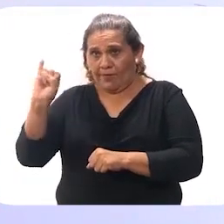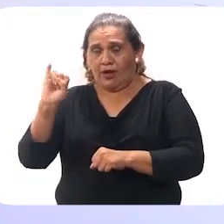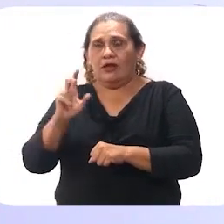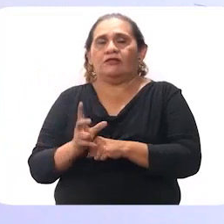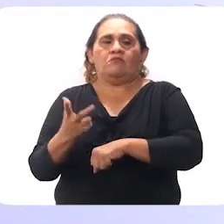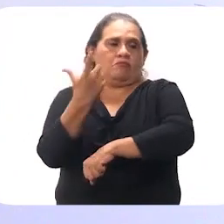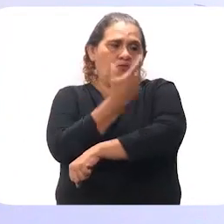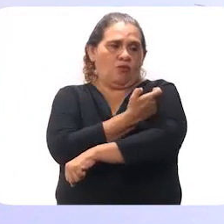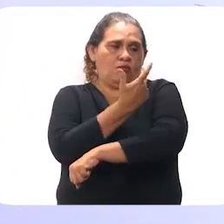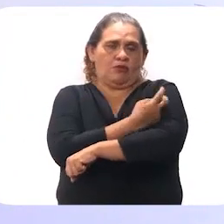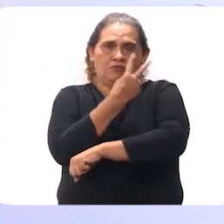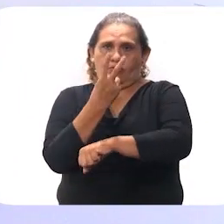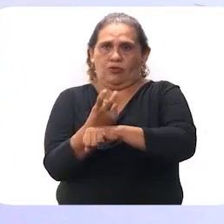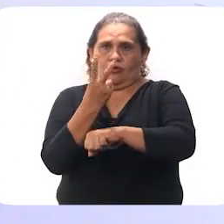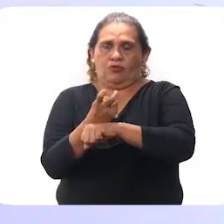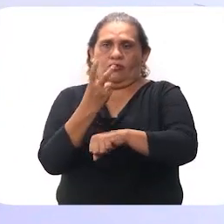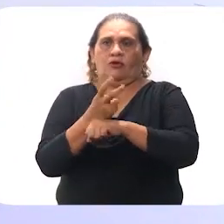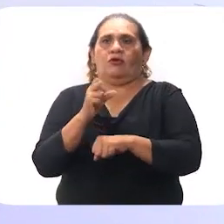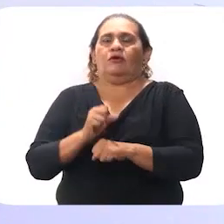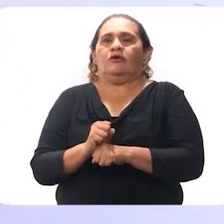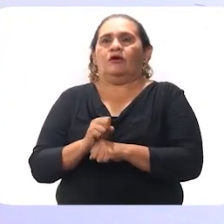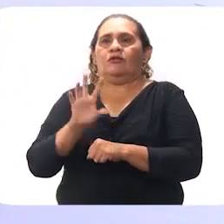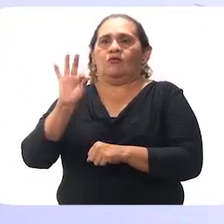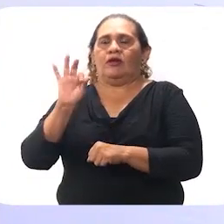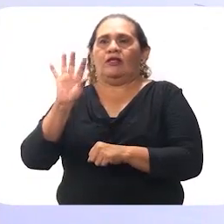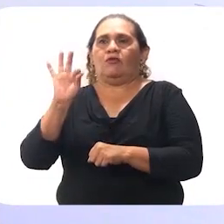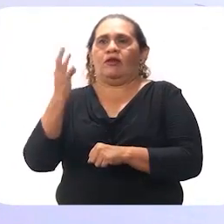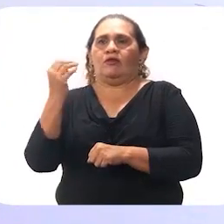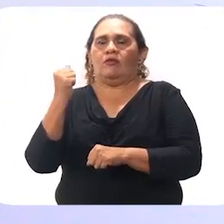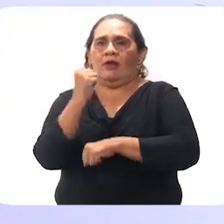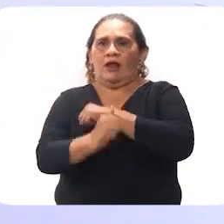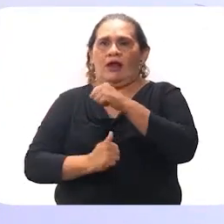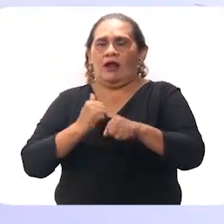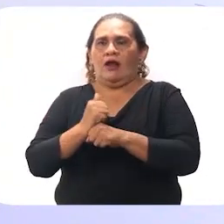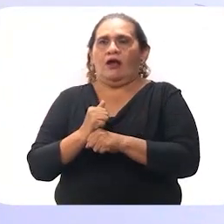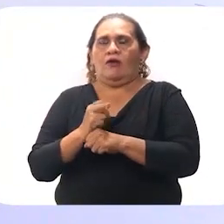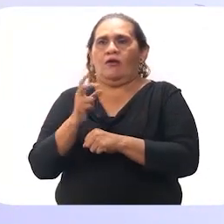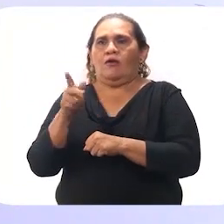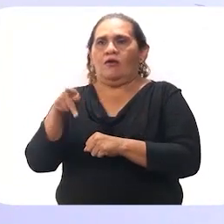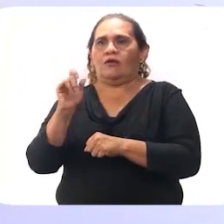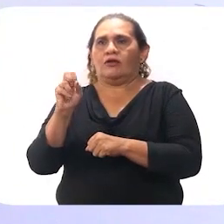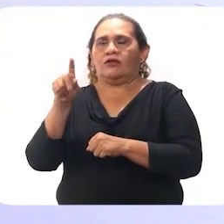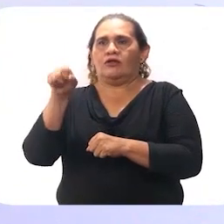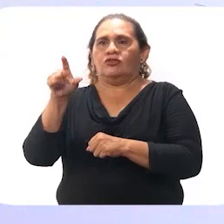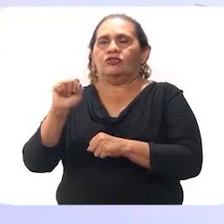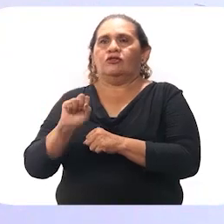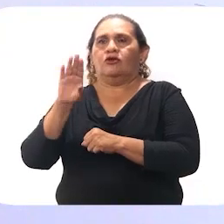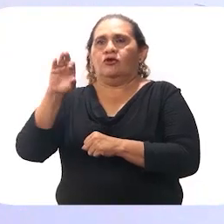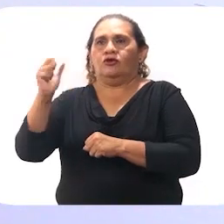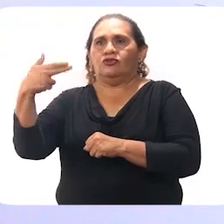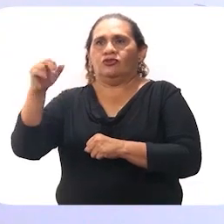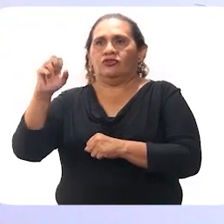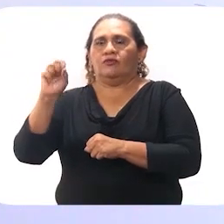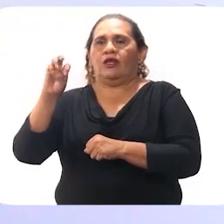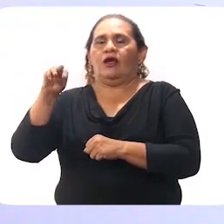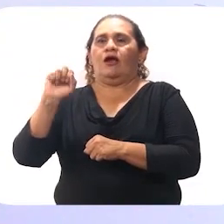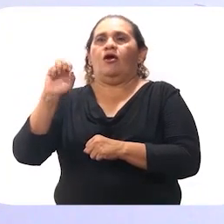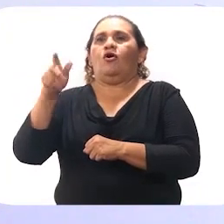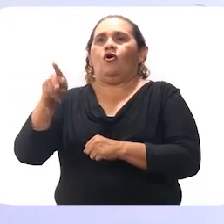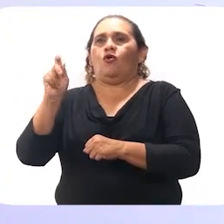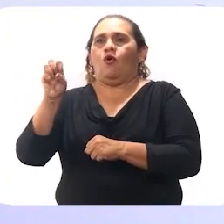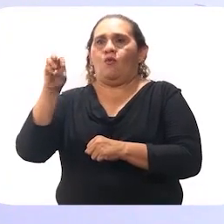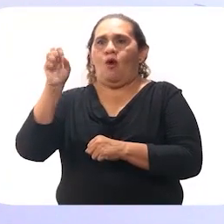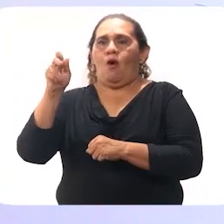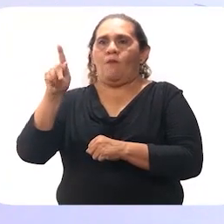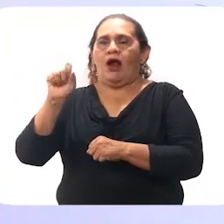se aplicarán segundas dosis a la población de 40 a 49 años de Quinchil, Chichimilá, Chocholá,